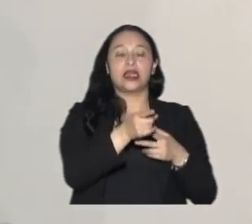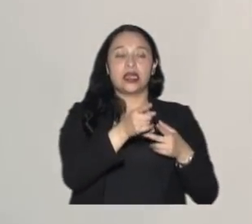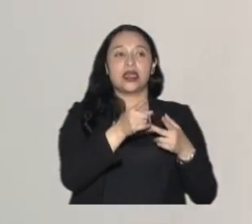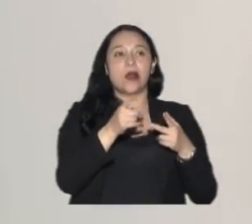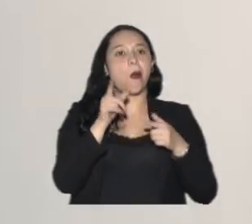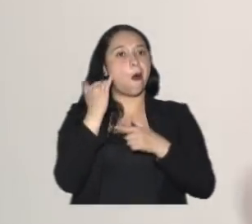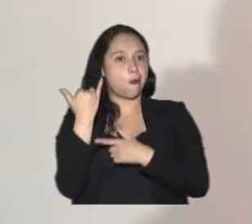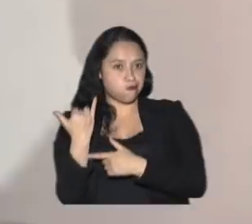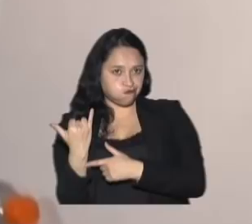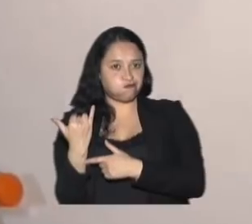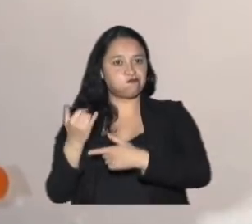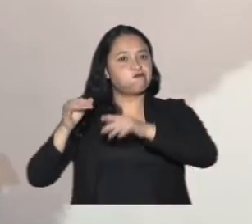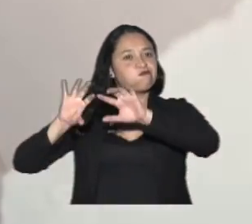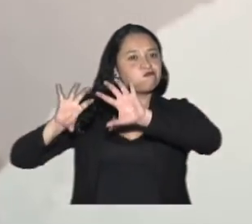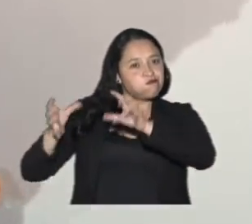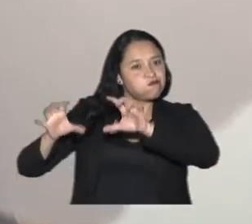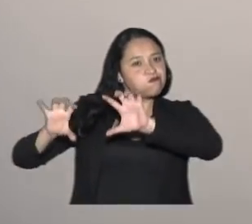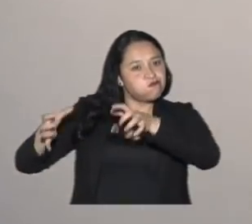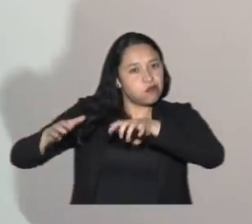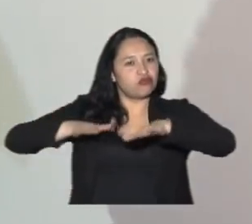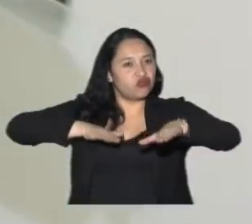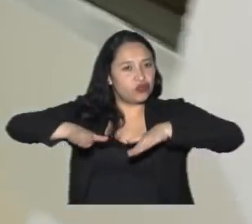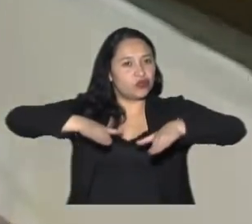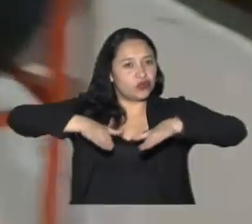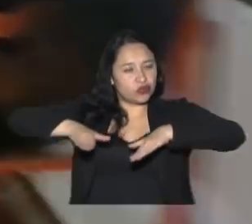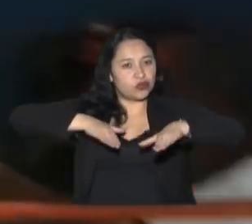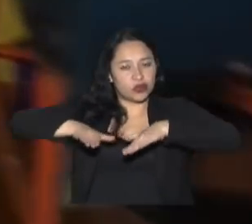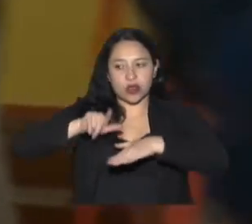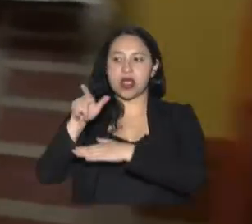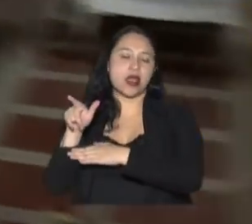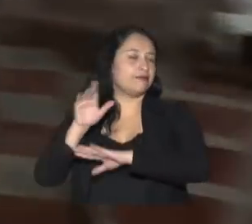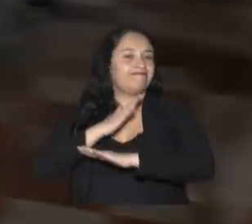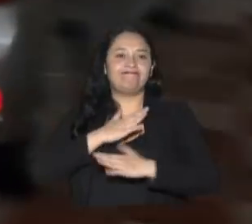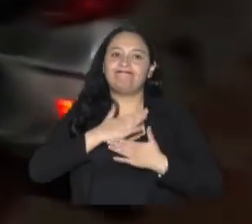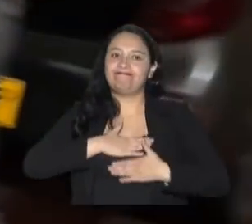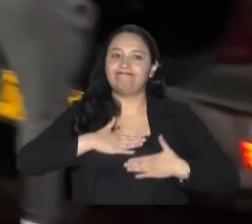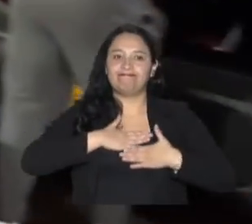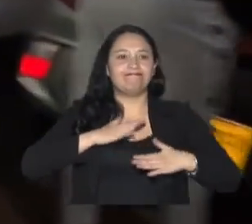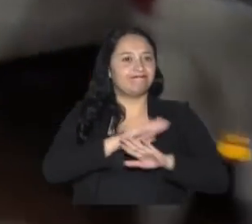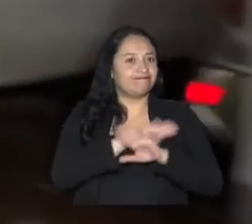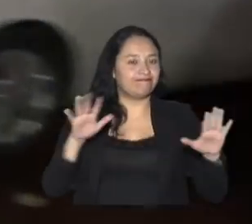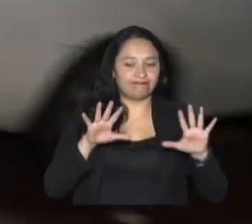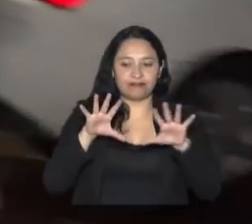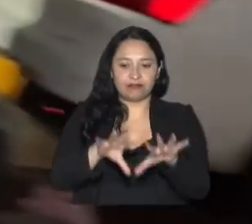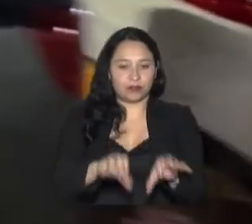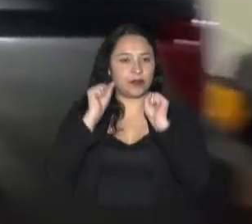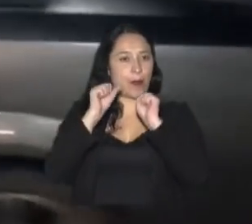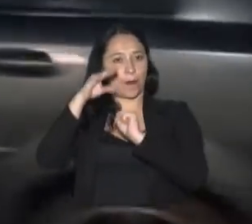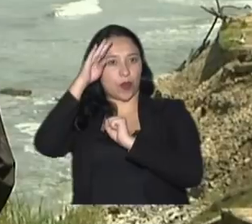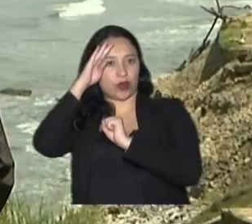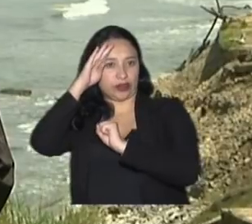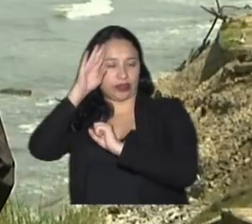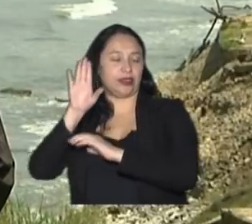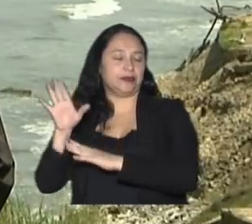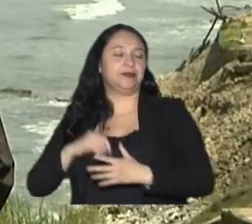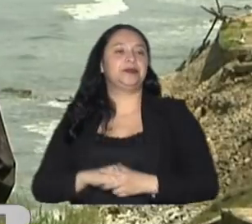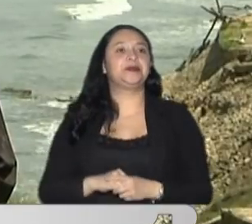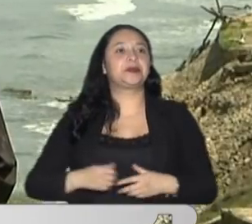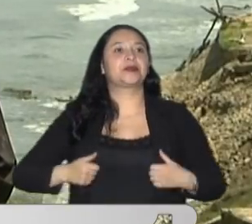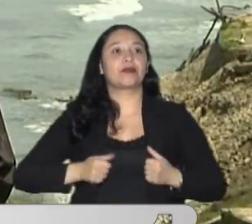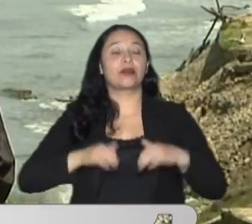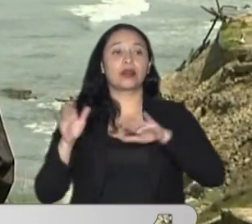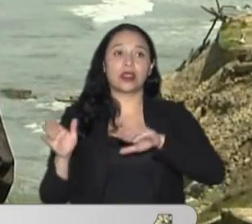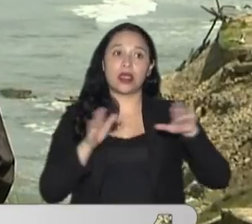equipos de sonido que se utilizaran para estos eventos, lo mismo que las consolas. En otras noticias también aquí en Puerto